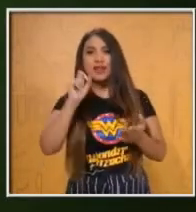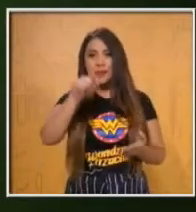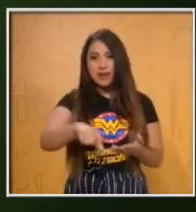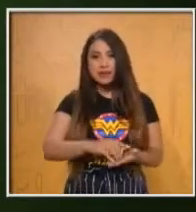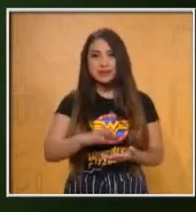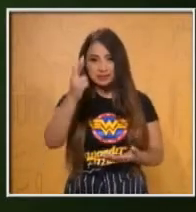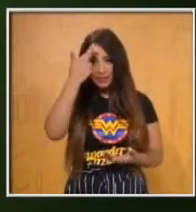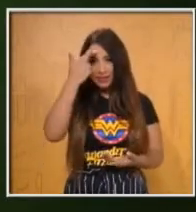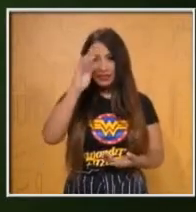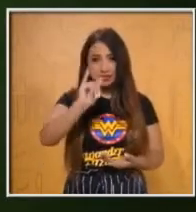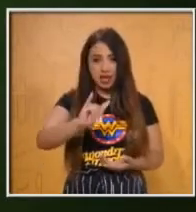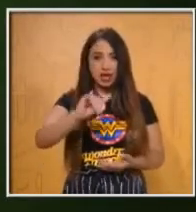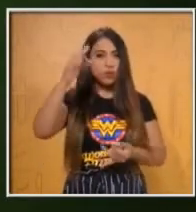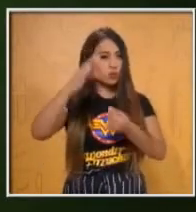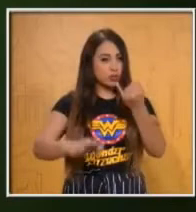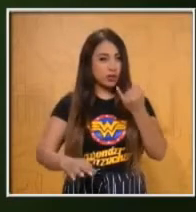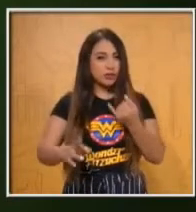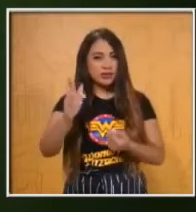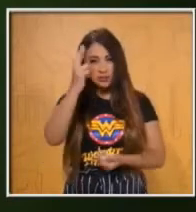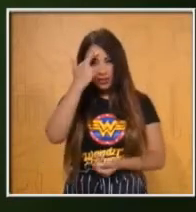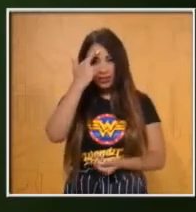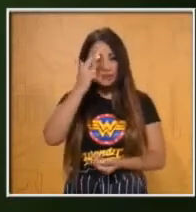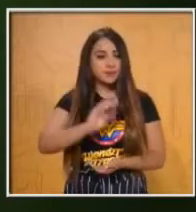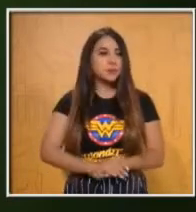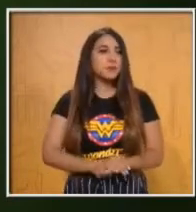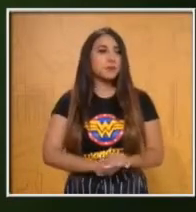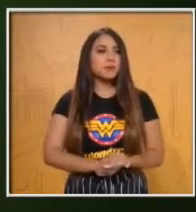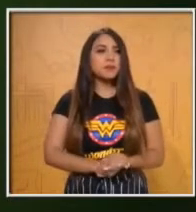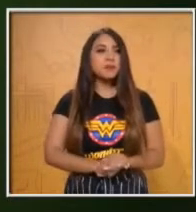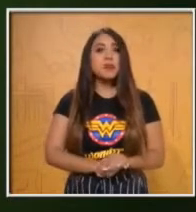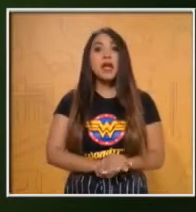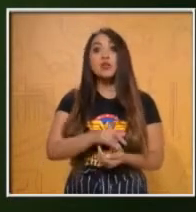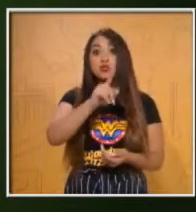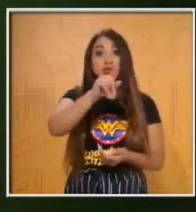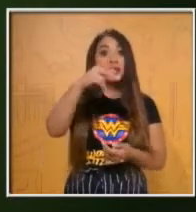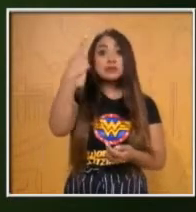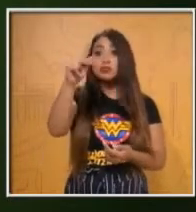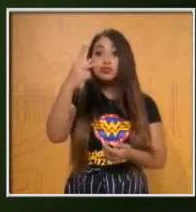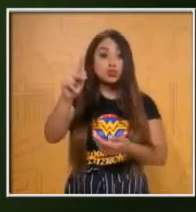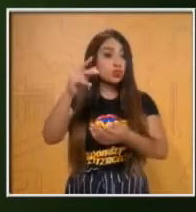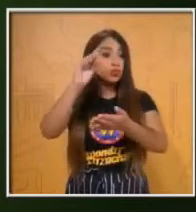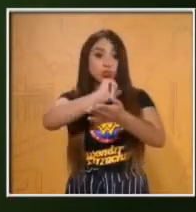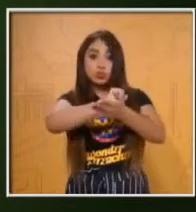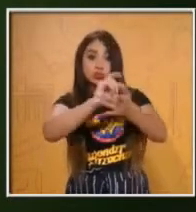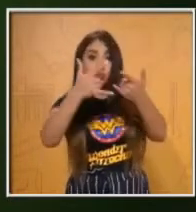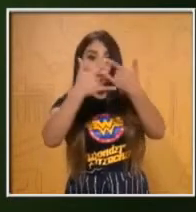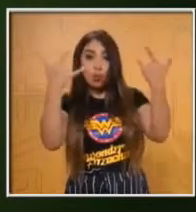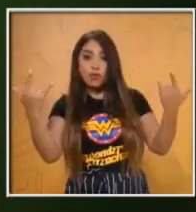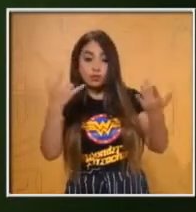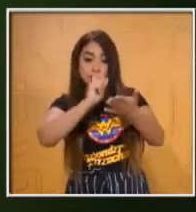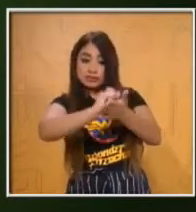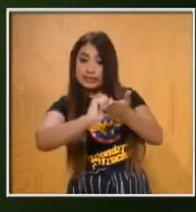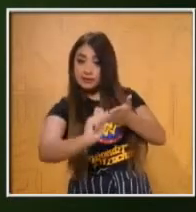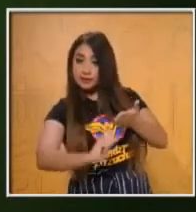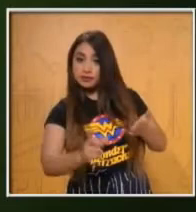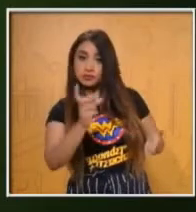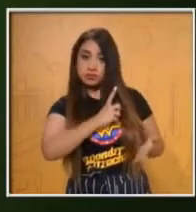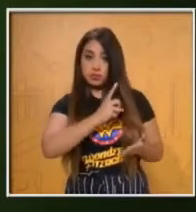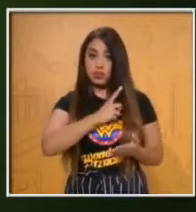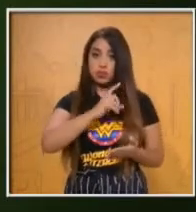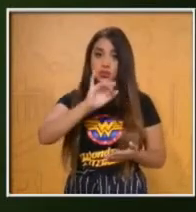última parte en donde nos quedamos fue que tenían que escribir su propio cuento o recordar alguno de los cuentos tradicionales